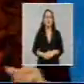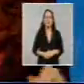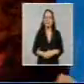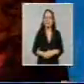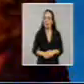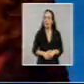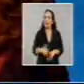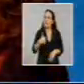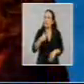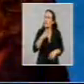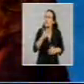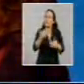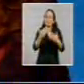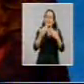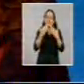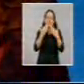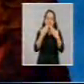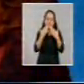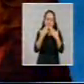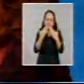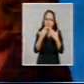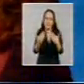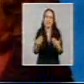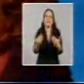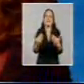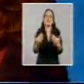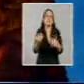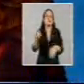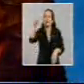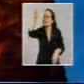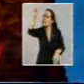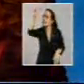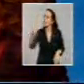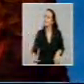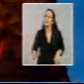Y yo quiero agradecerle a un hombre